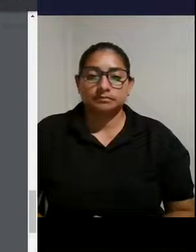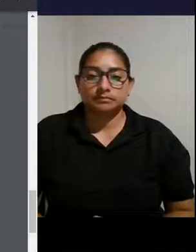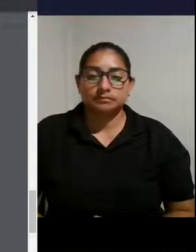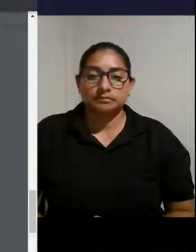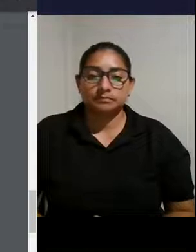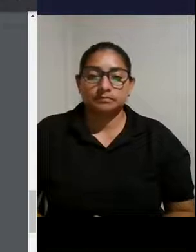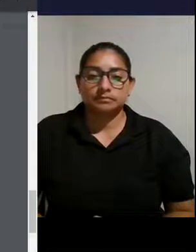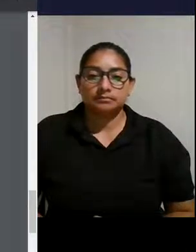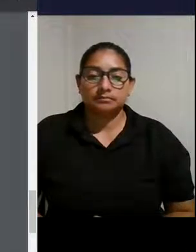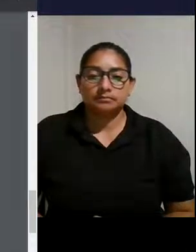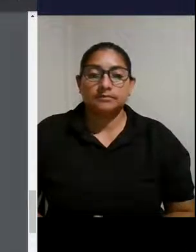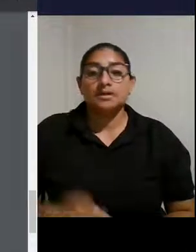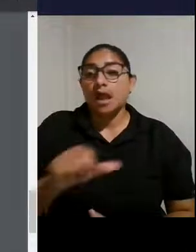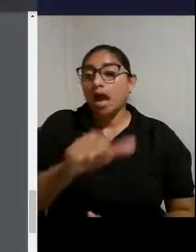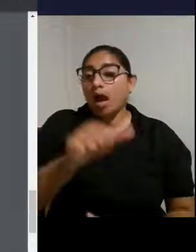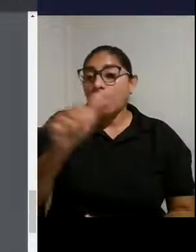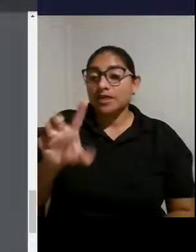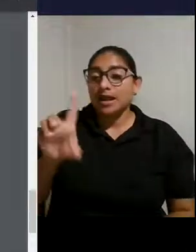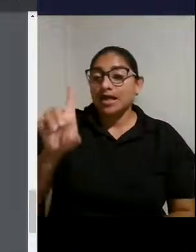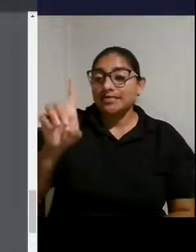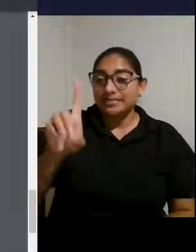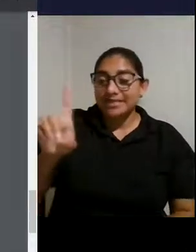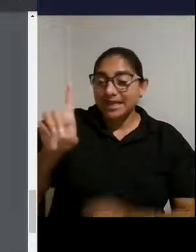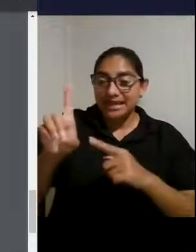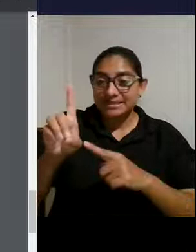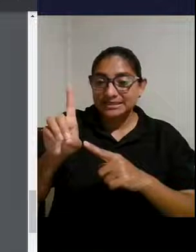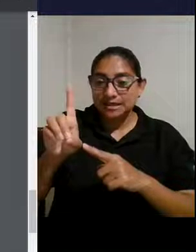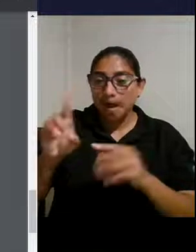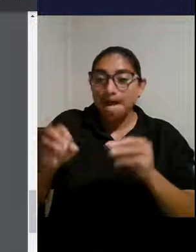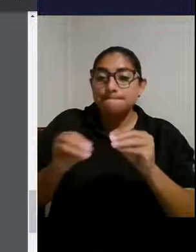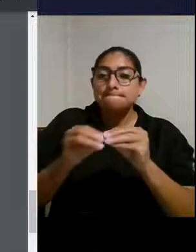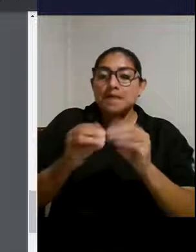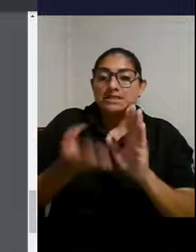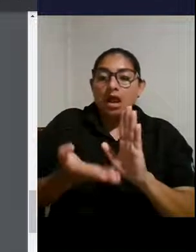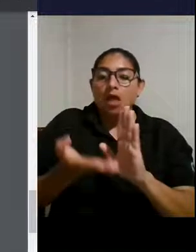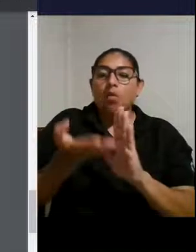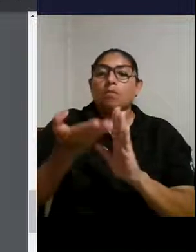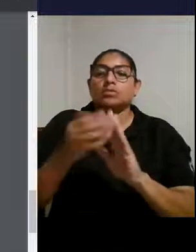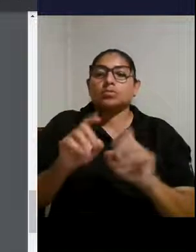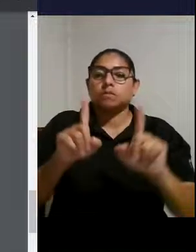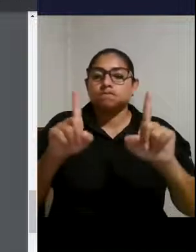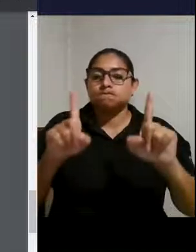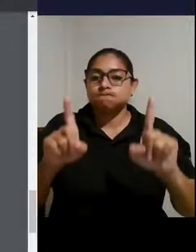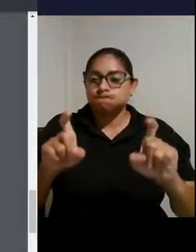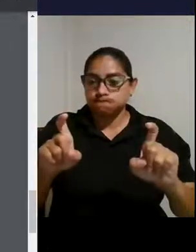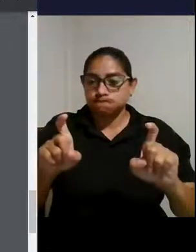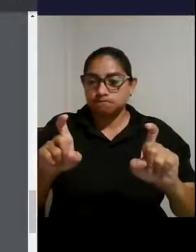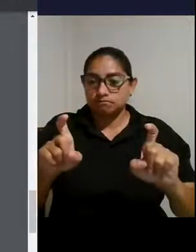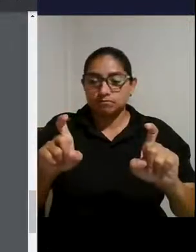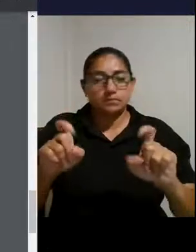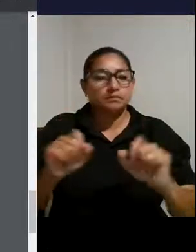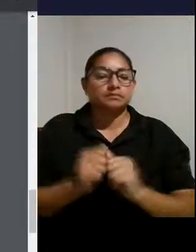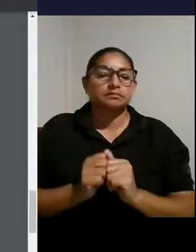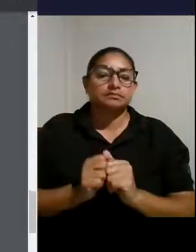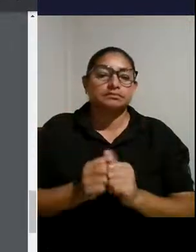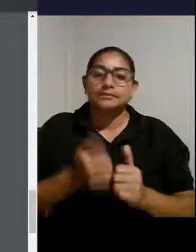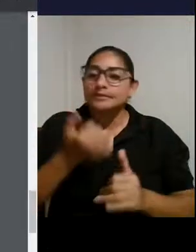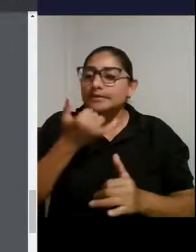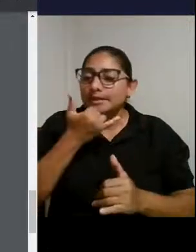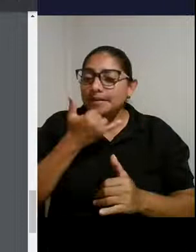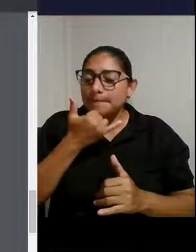preimagen. La otra preimagen pues sería la original más ese aumento que teníamos ahí. Ahora, ¿qué pasa